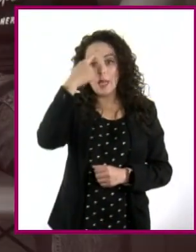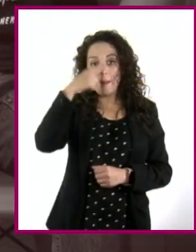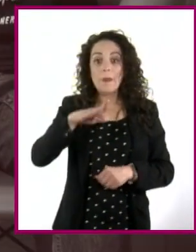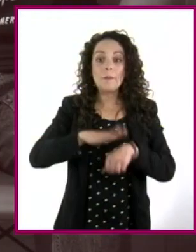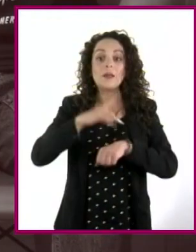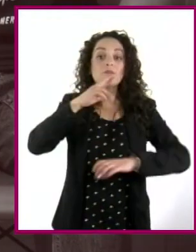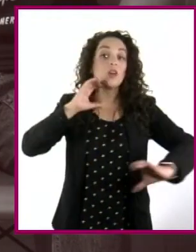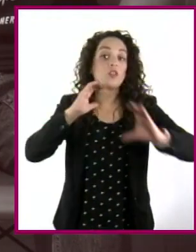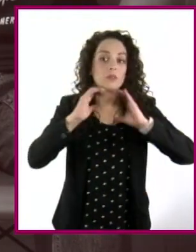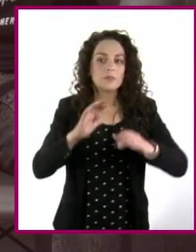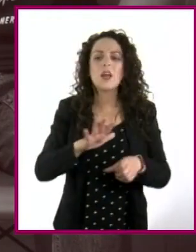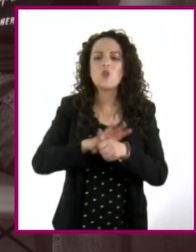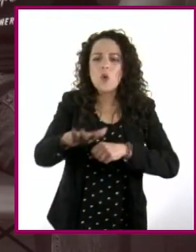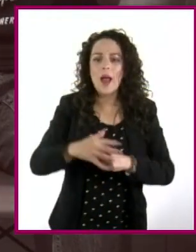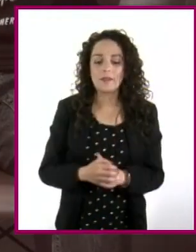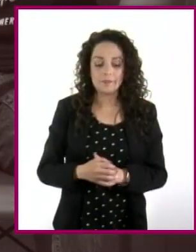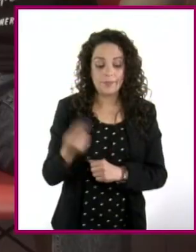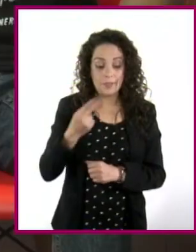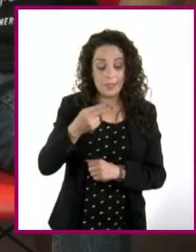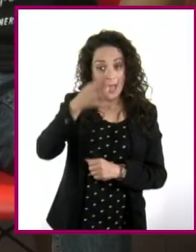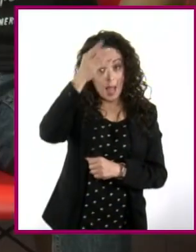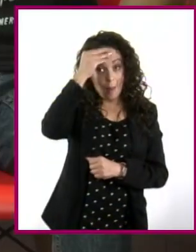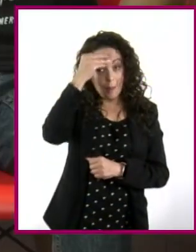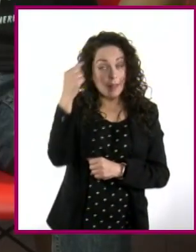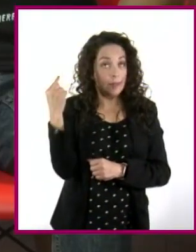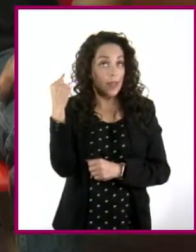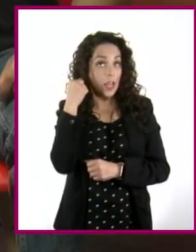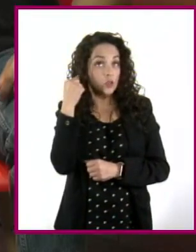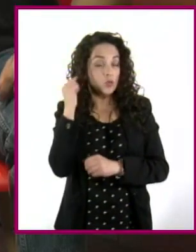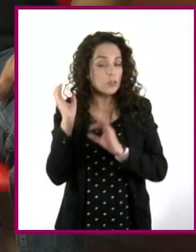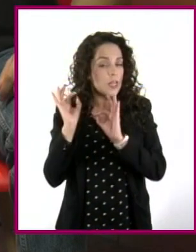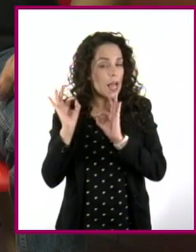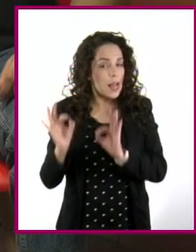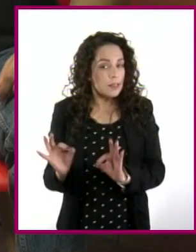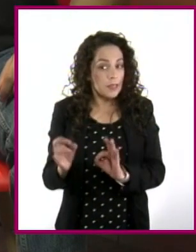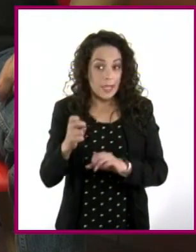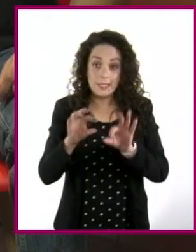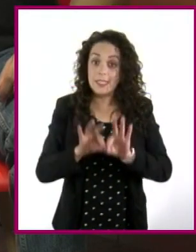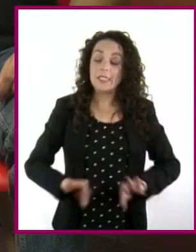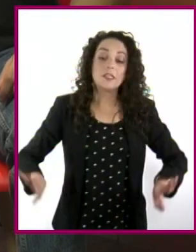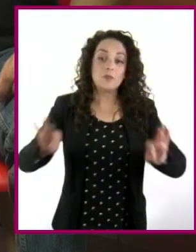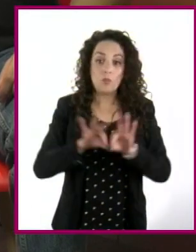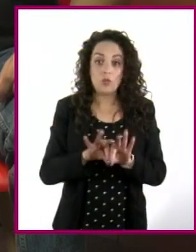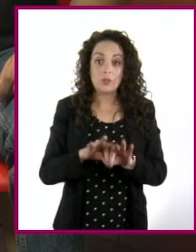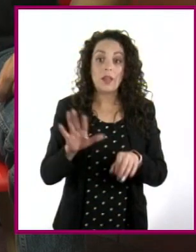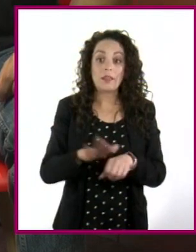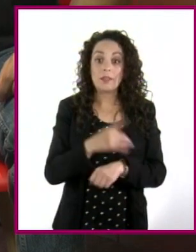Saber escuchar es uno de los elementos fundamentales de la comunicación. Al escuchar,